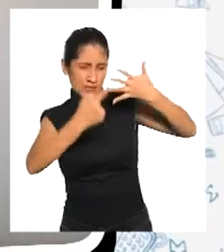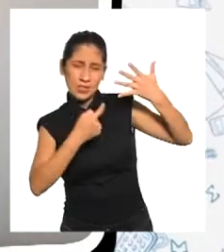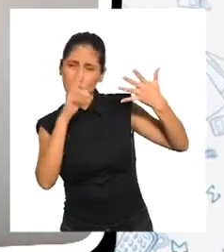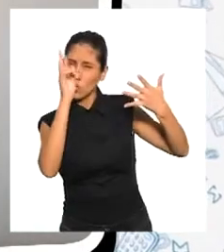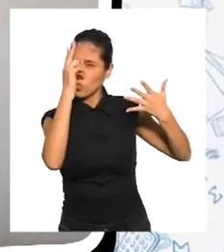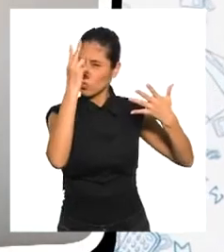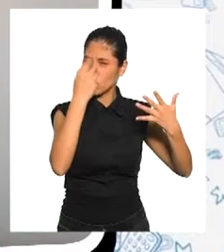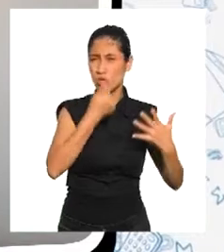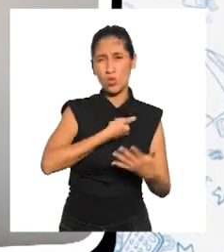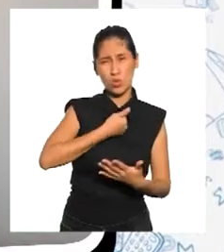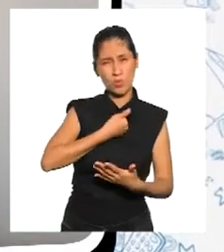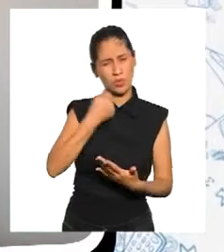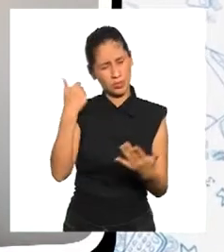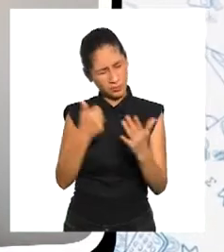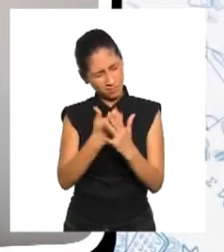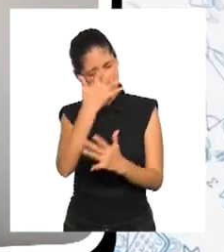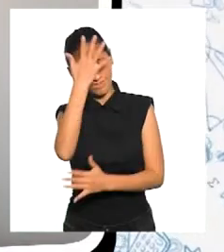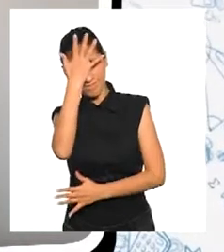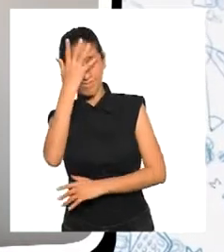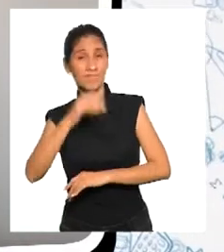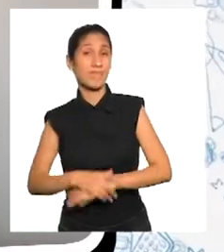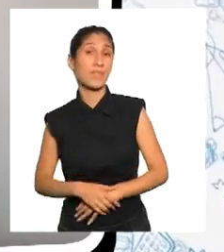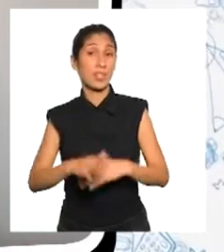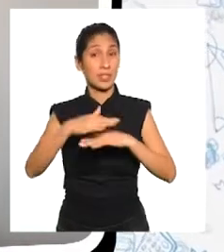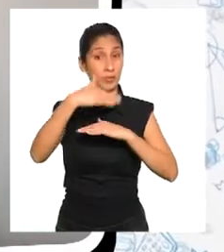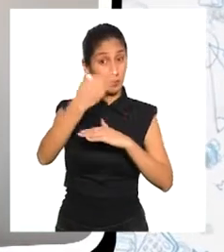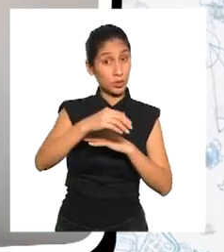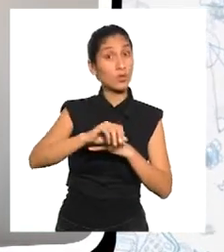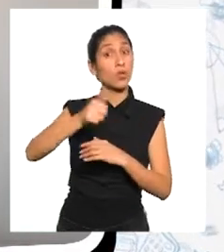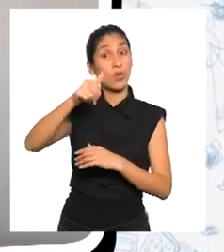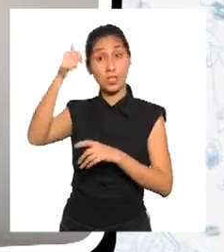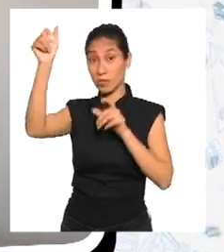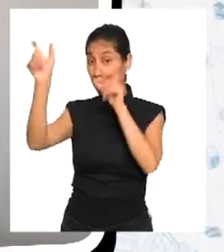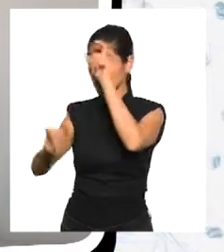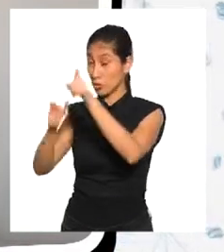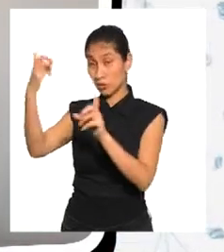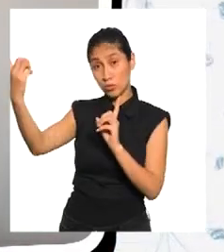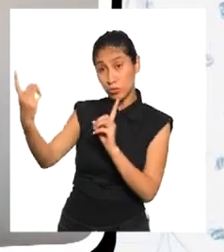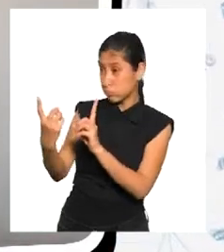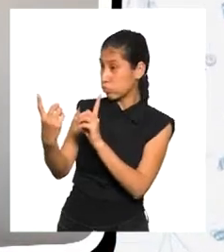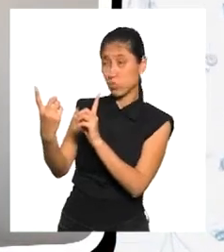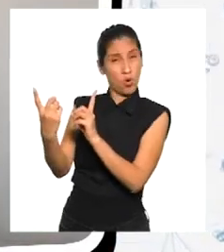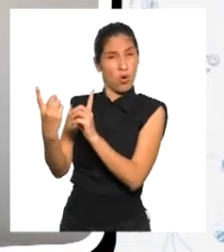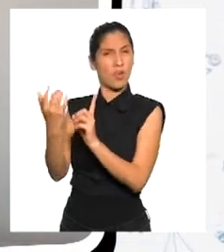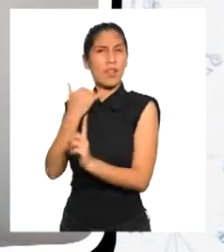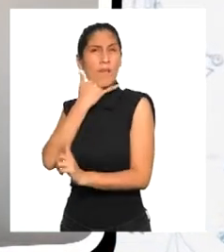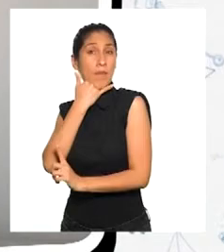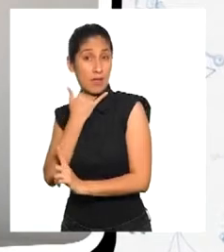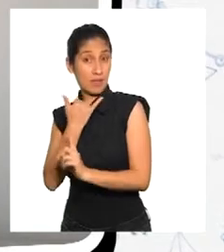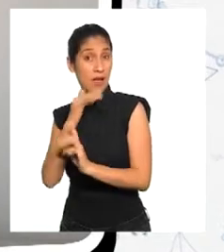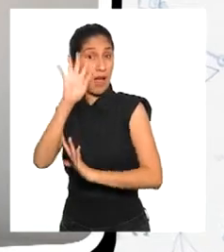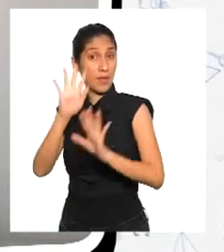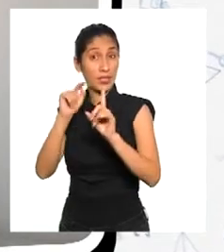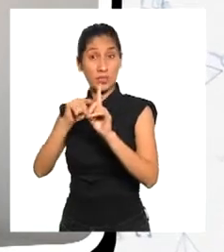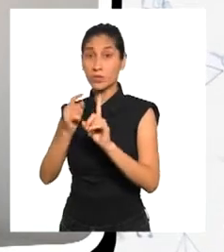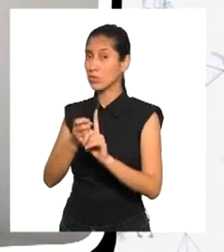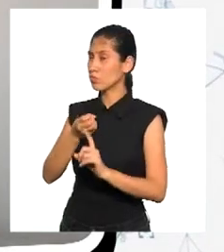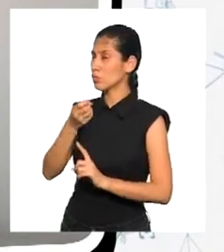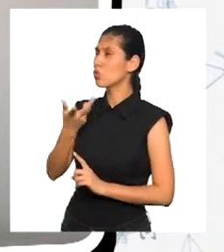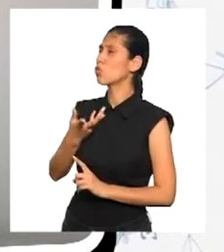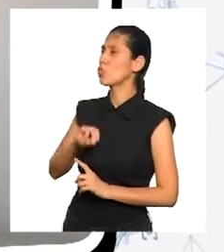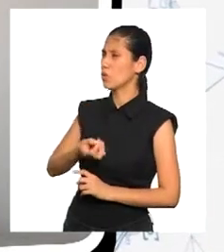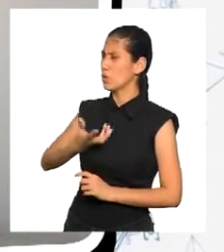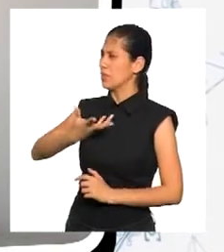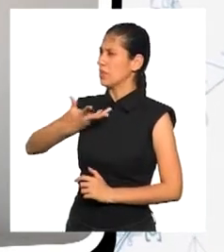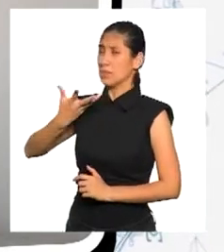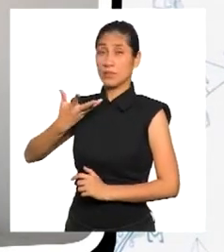manera profunda. Y respecto de sus relaciones con los demás, son que podríamos dañar a una persona por